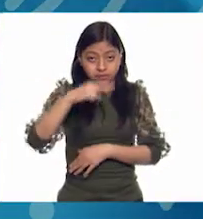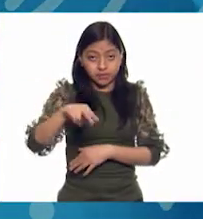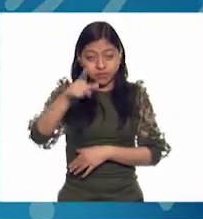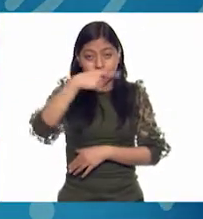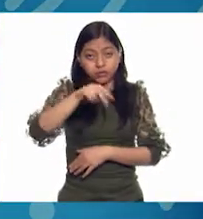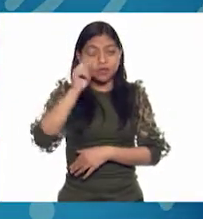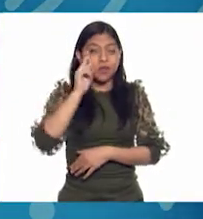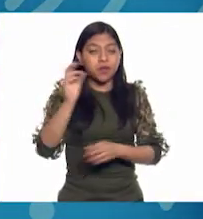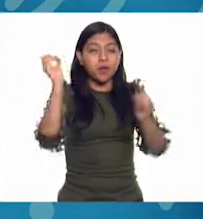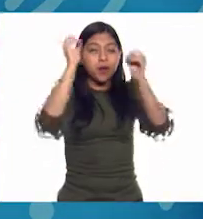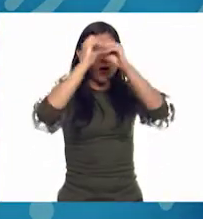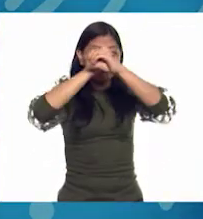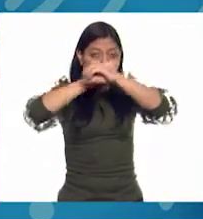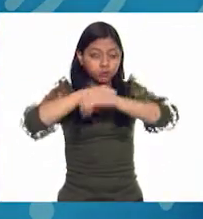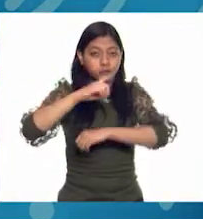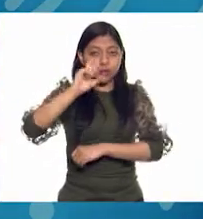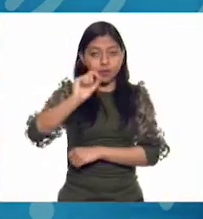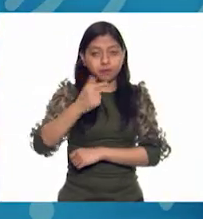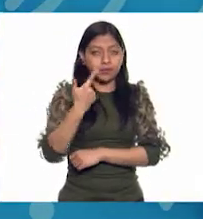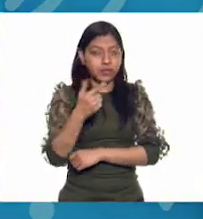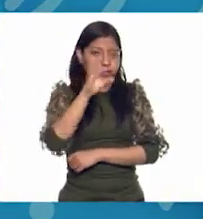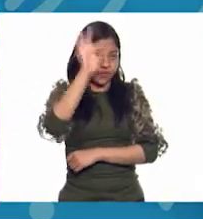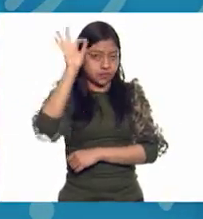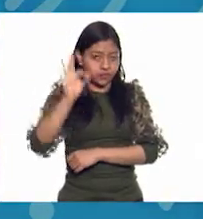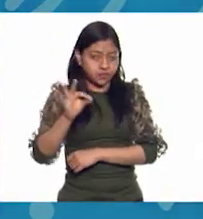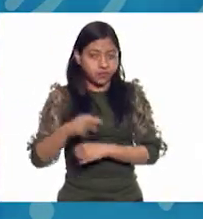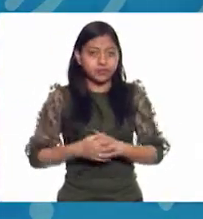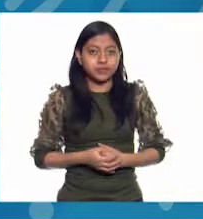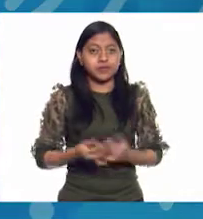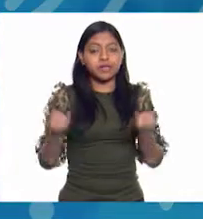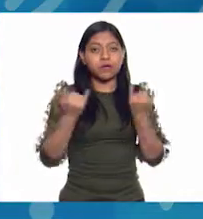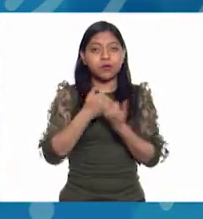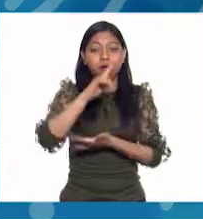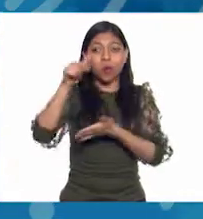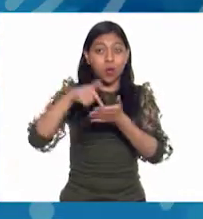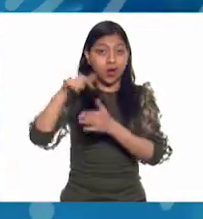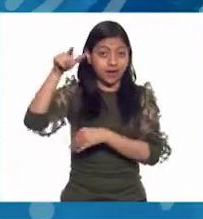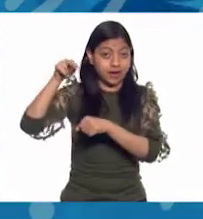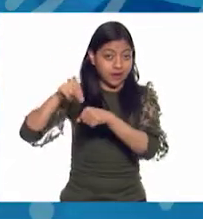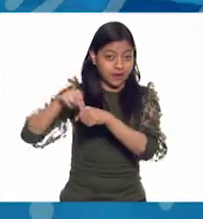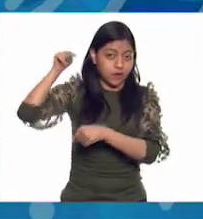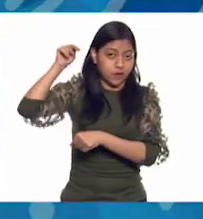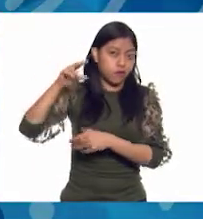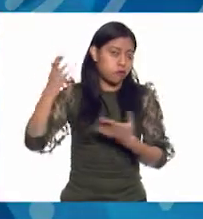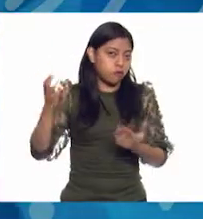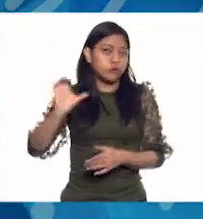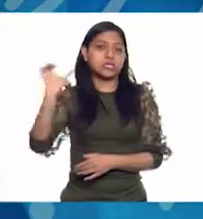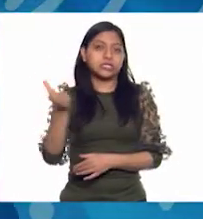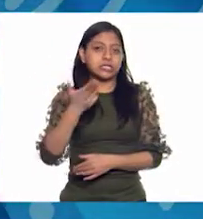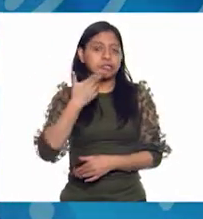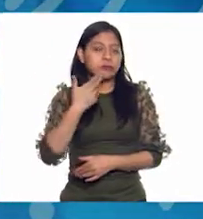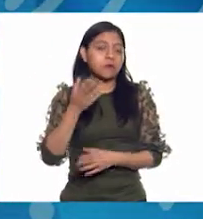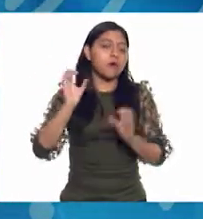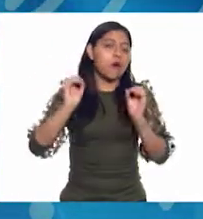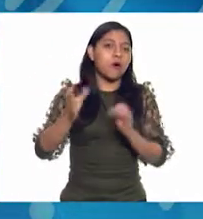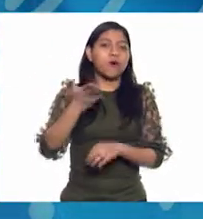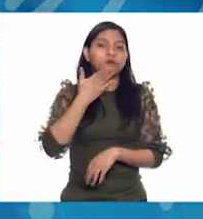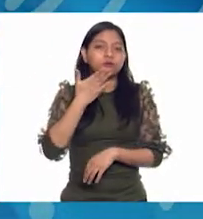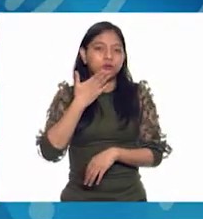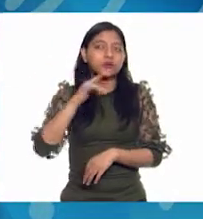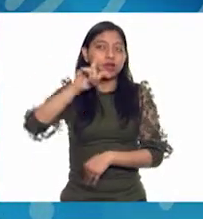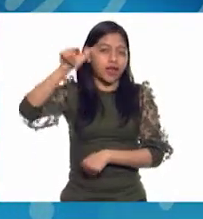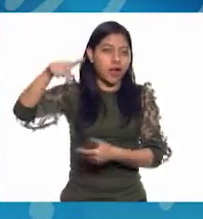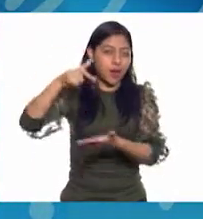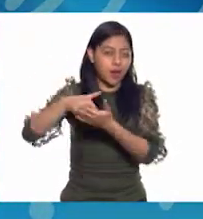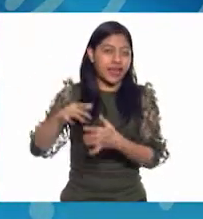a un oscurecimiento de un 26-27%, y en lugares más al norte, como en Chihuahua o en Sonora, en lugares